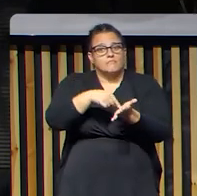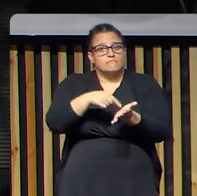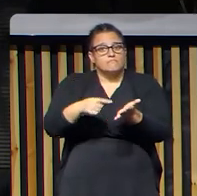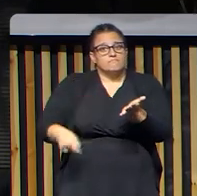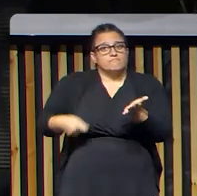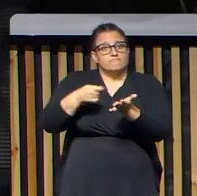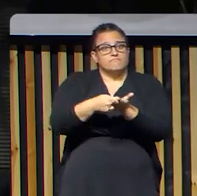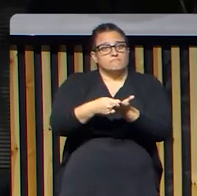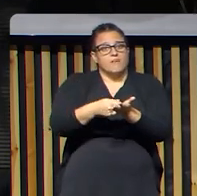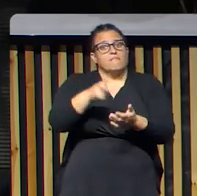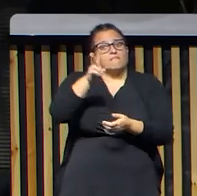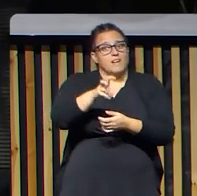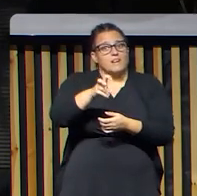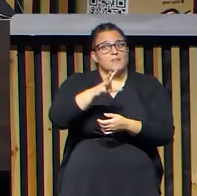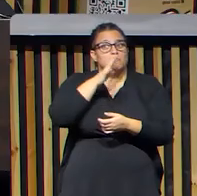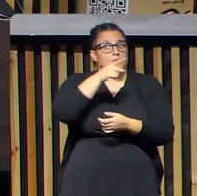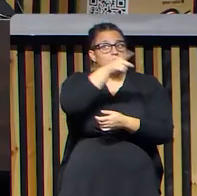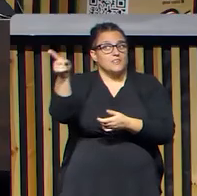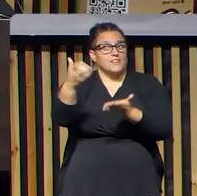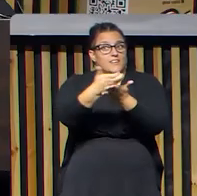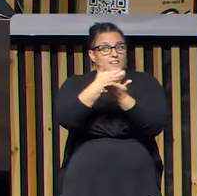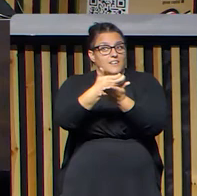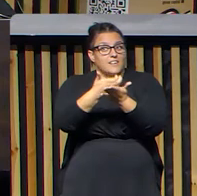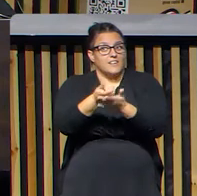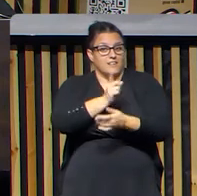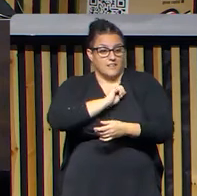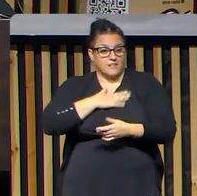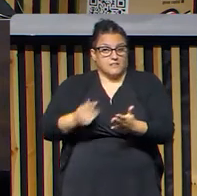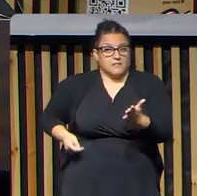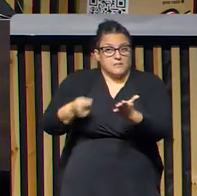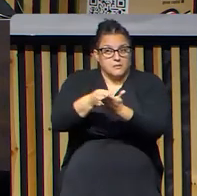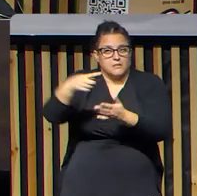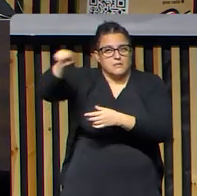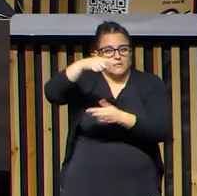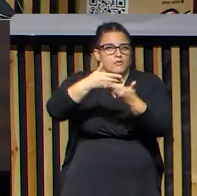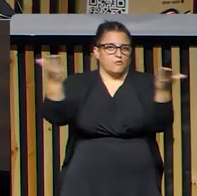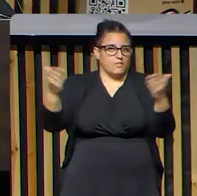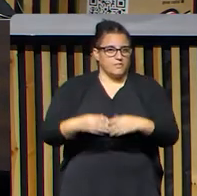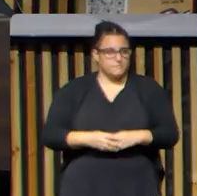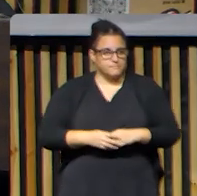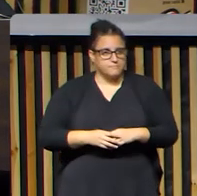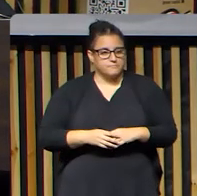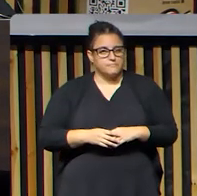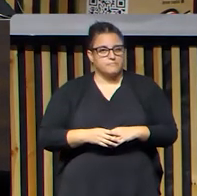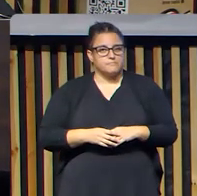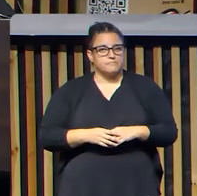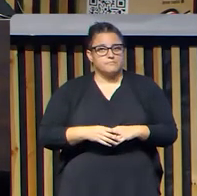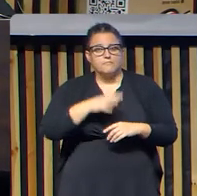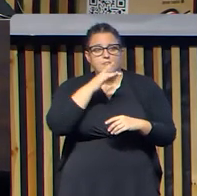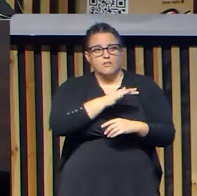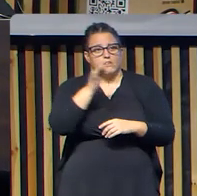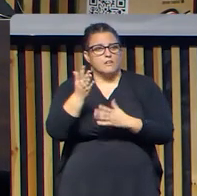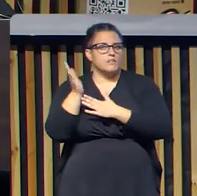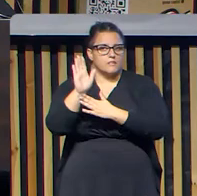confían en quienes están recaudando Y gestionando esos tributos os voy a poner otro ejemplo